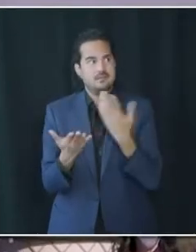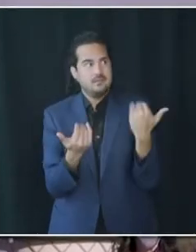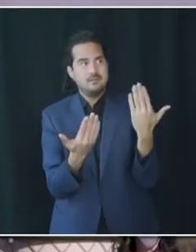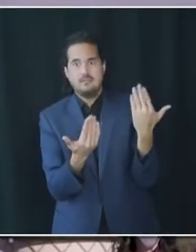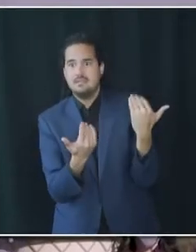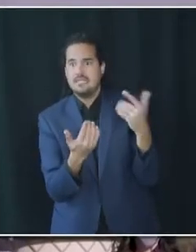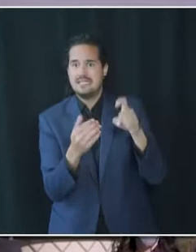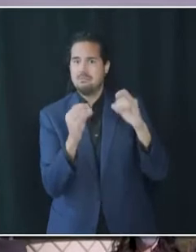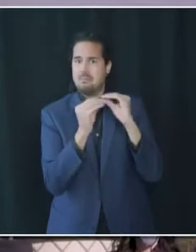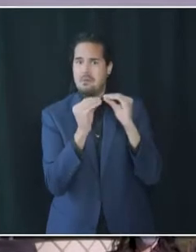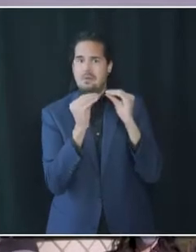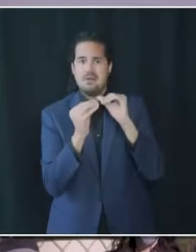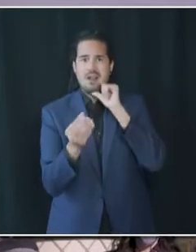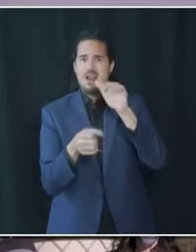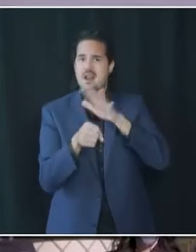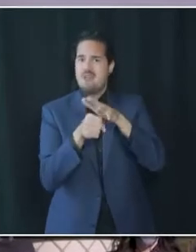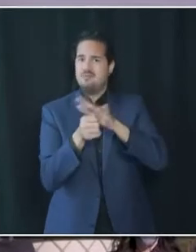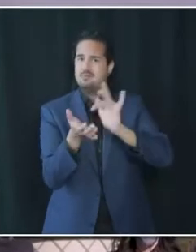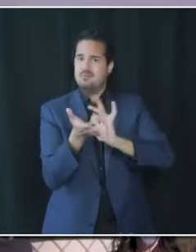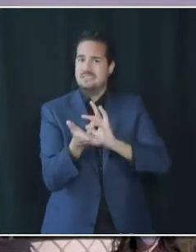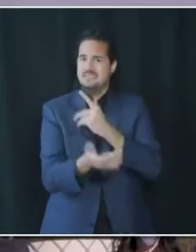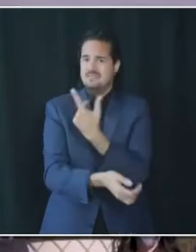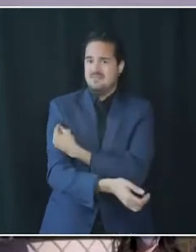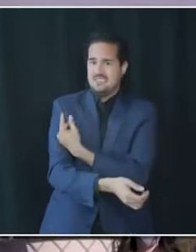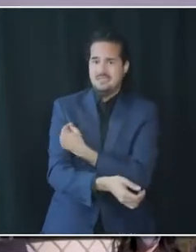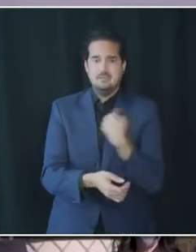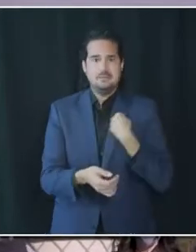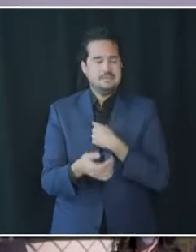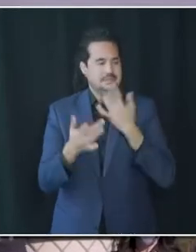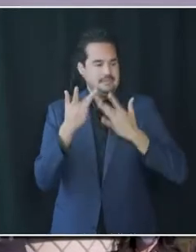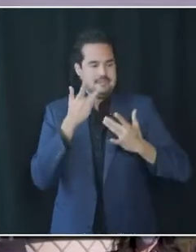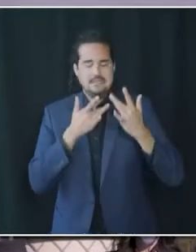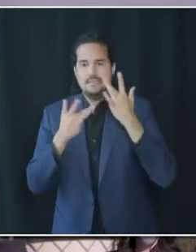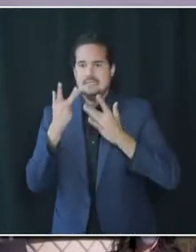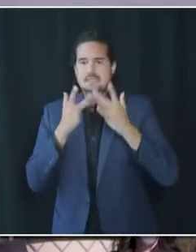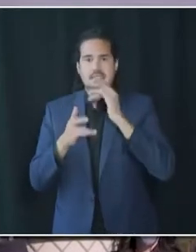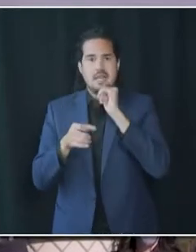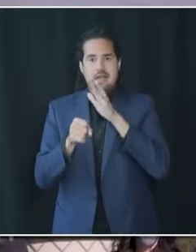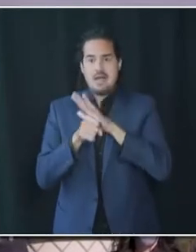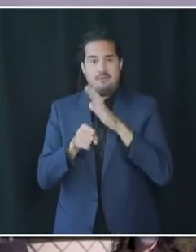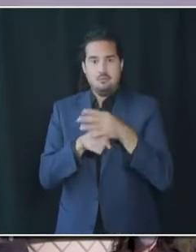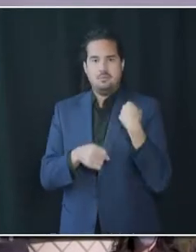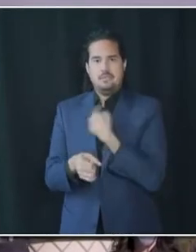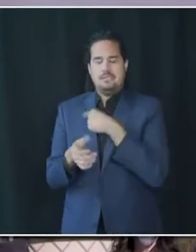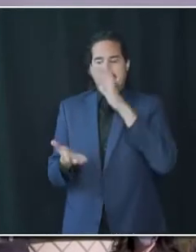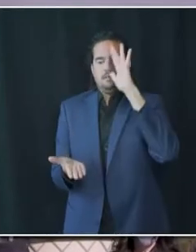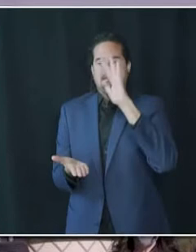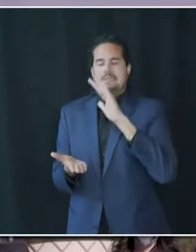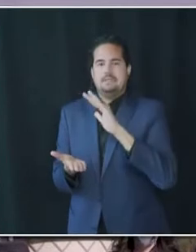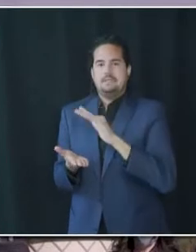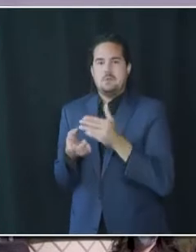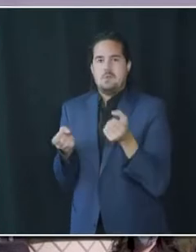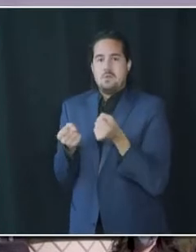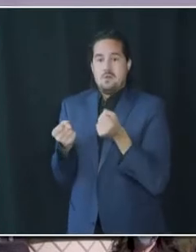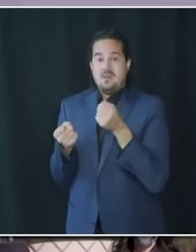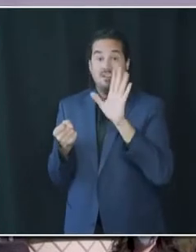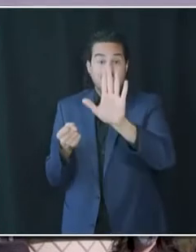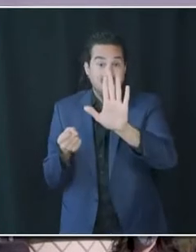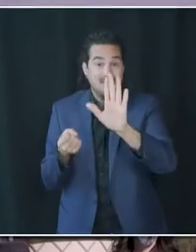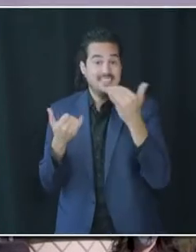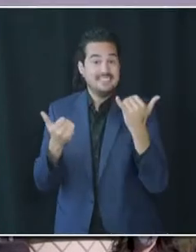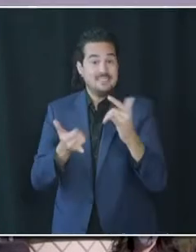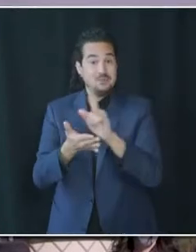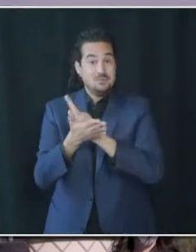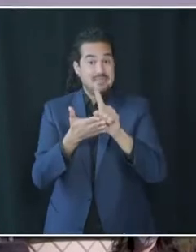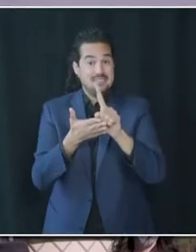quisiéramos ver cada estado tenemos limitaciones en esta provisión de vacunas esta semana recibiremos un millón